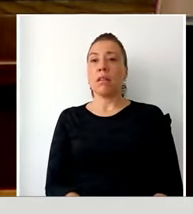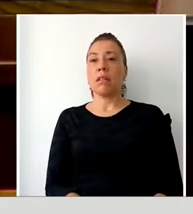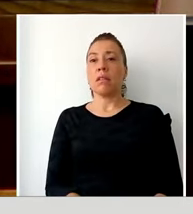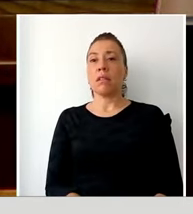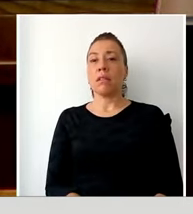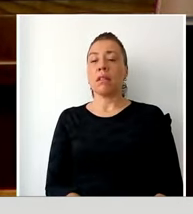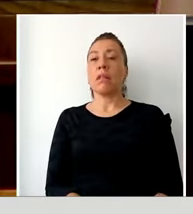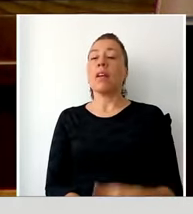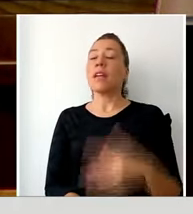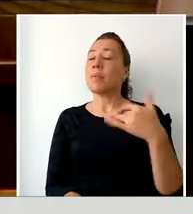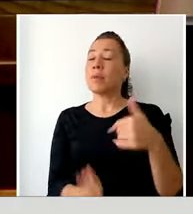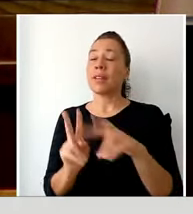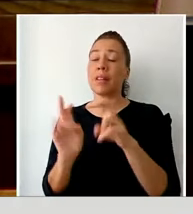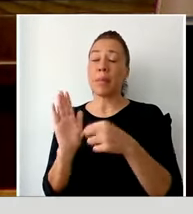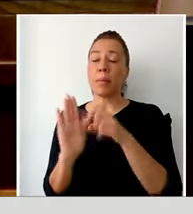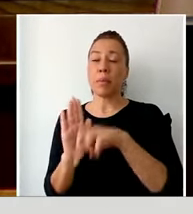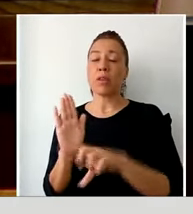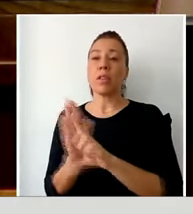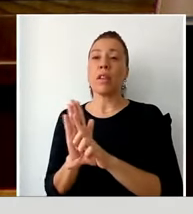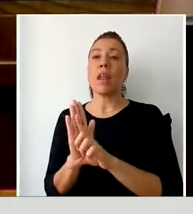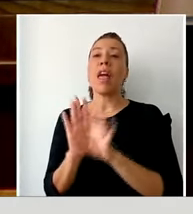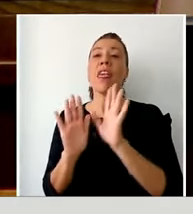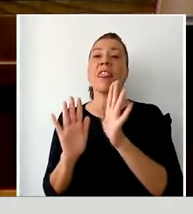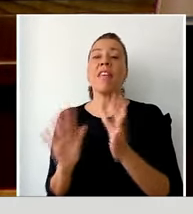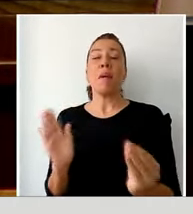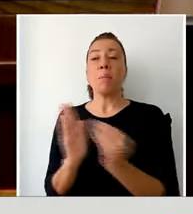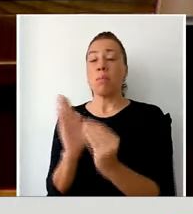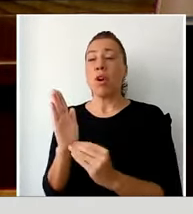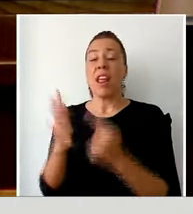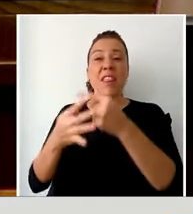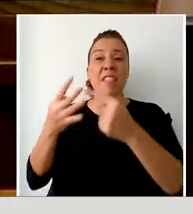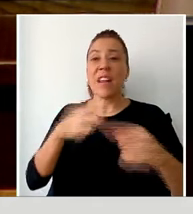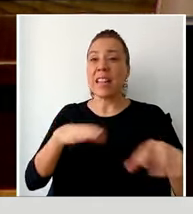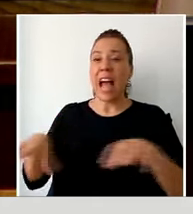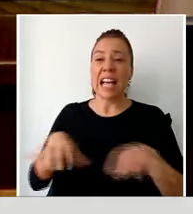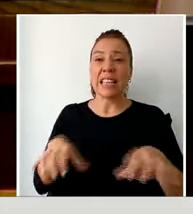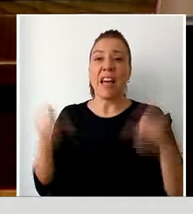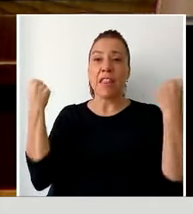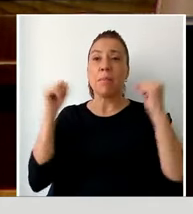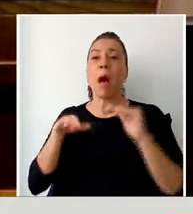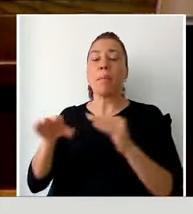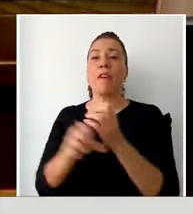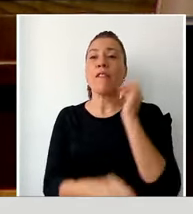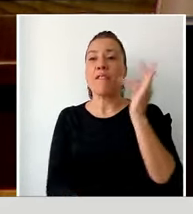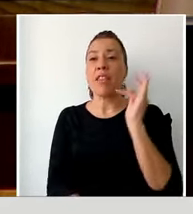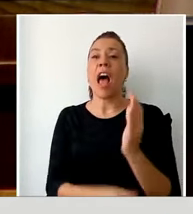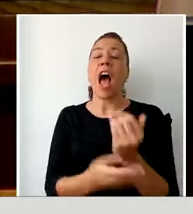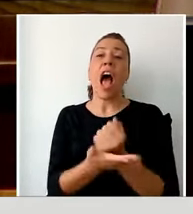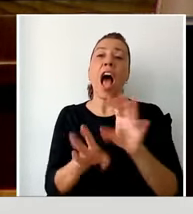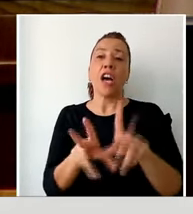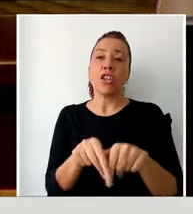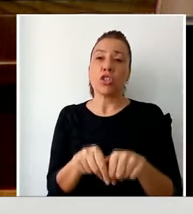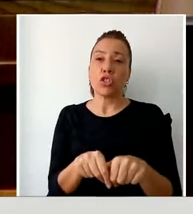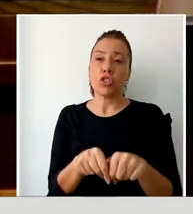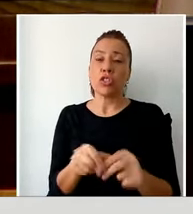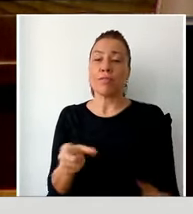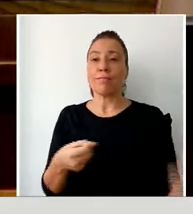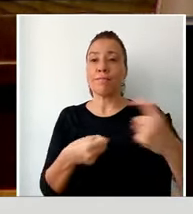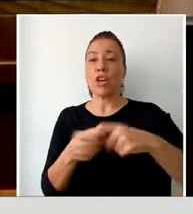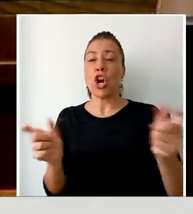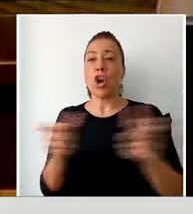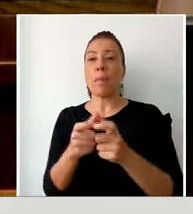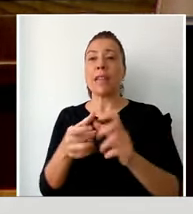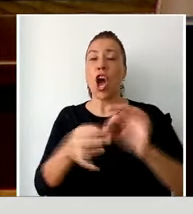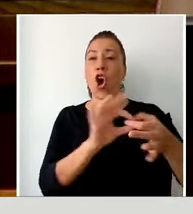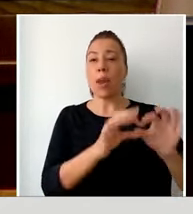de este proyecto de ley radica la inclusión de toda actividad deportiva patrocinada por una federación o asociación afilial comité olímpico de chile